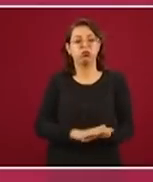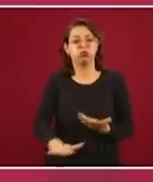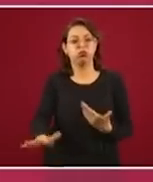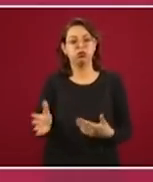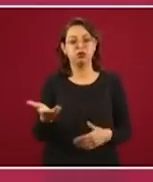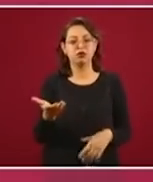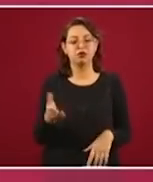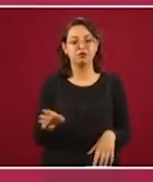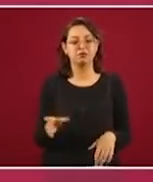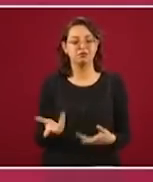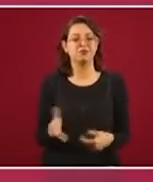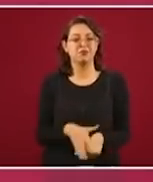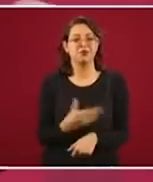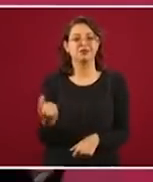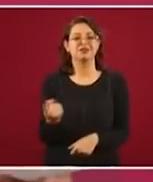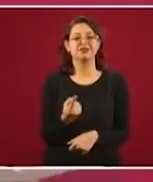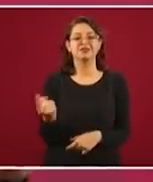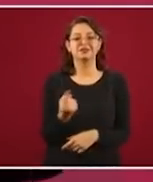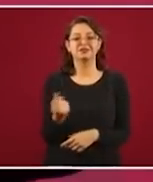si